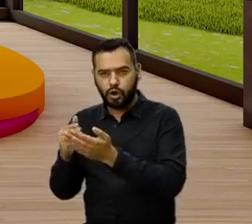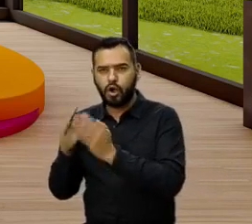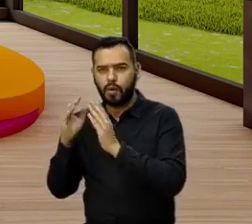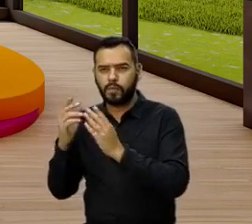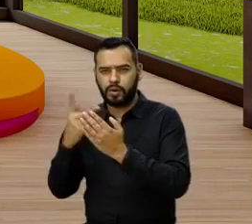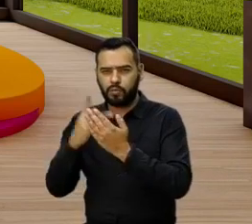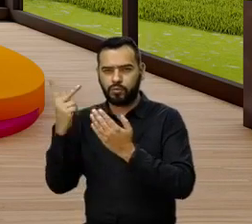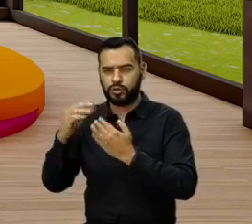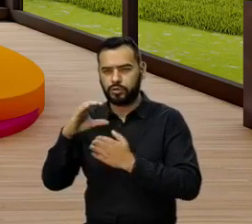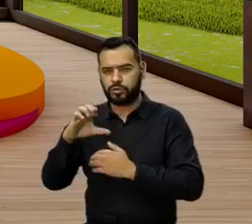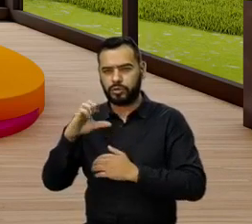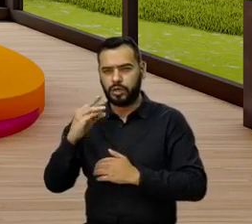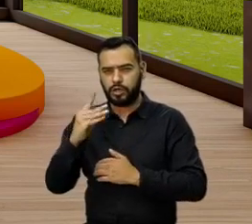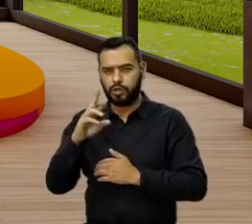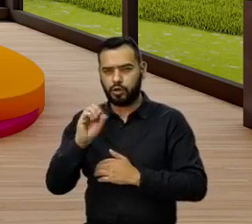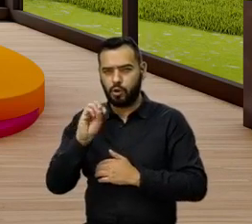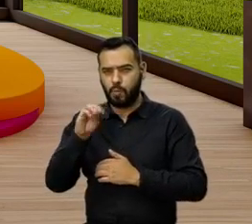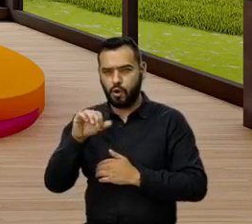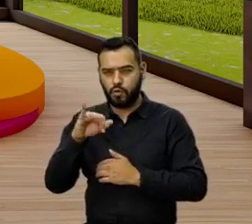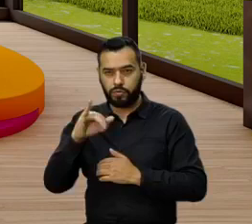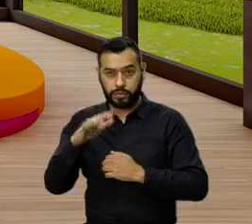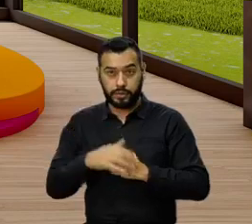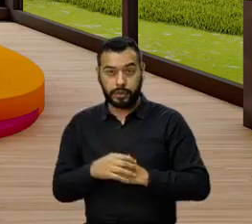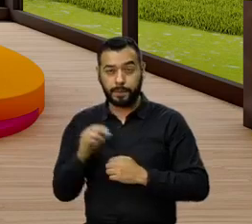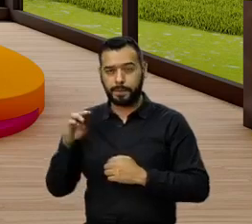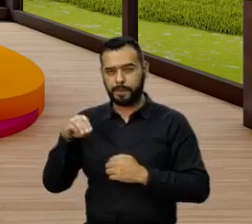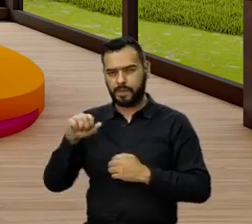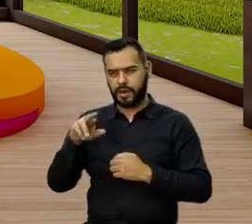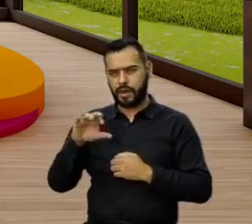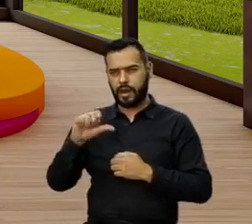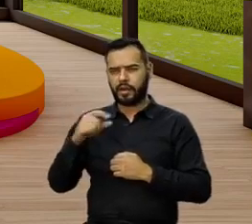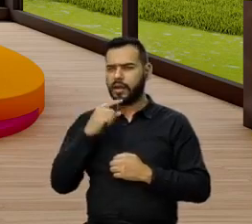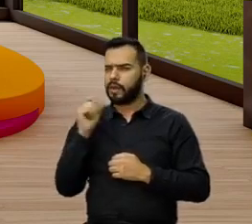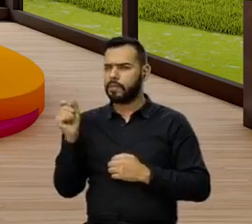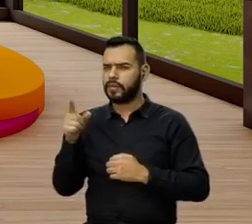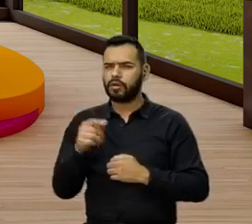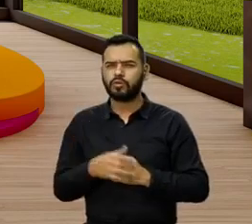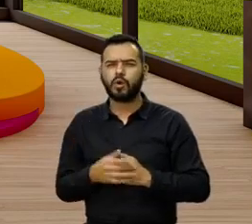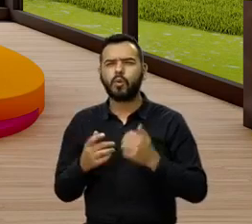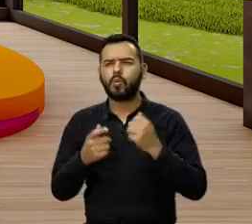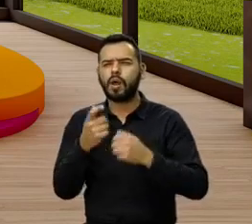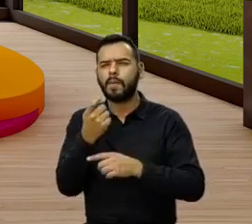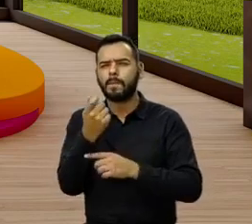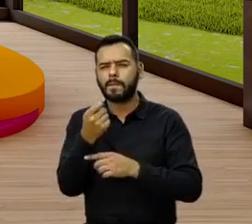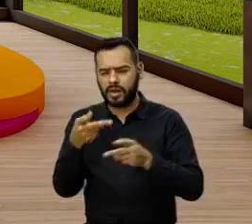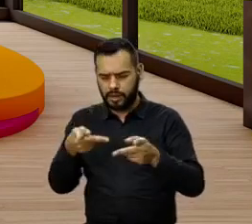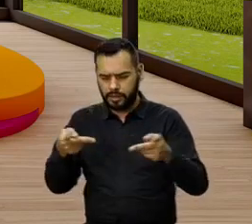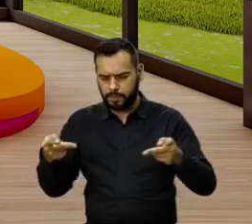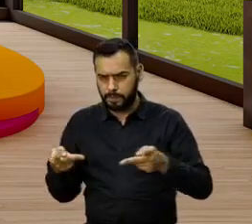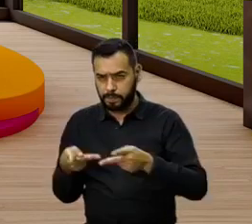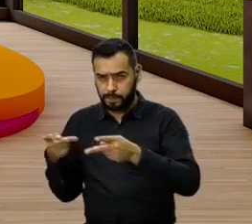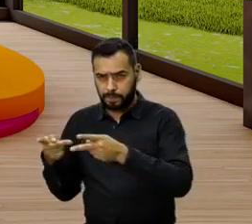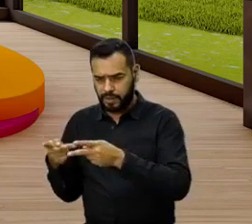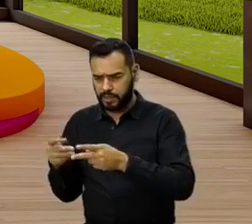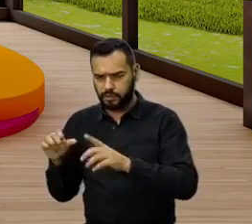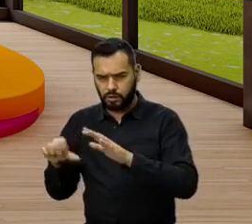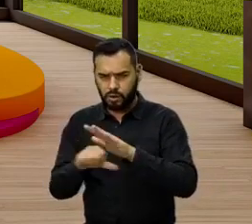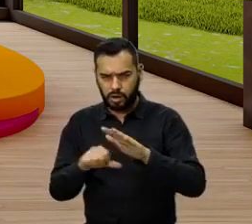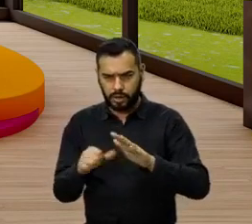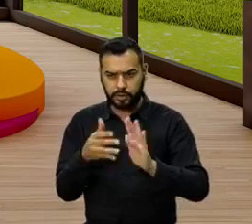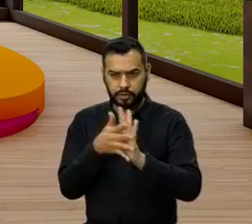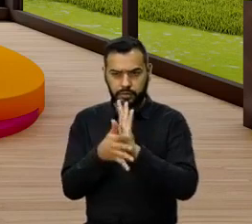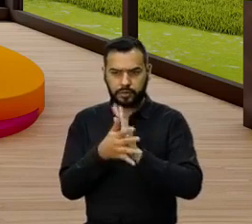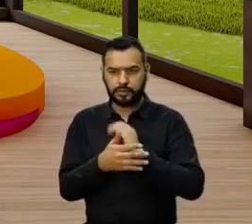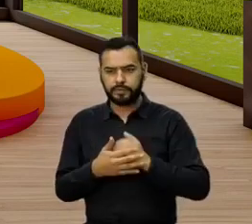monti sin ningún problema perfecto línea bueno maría ligia torres nos pregunta cuál es el valor por metro cuadrado y área tienes